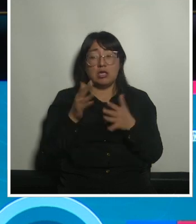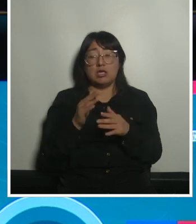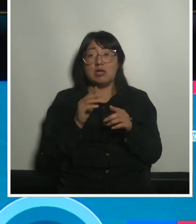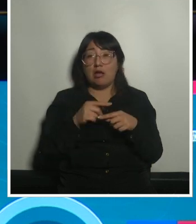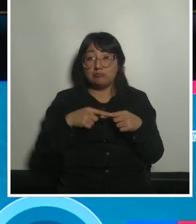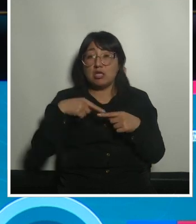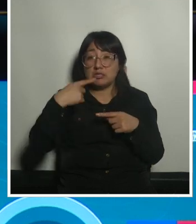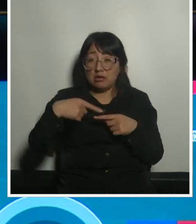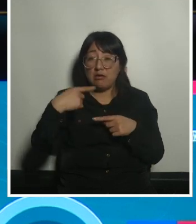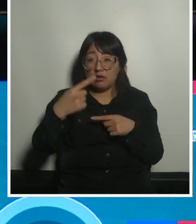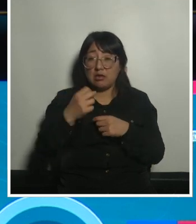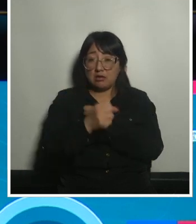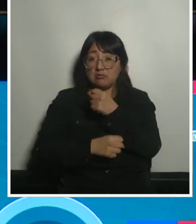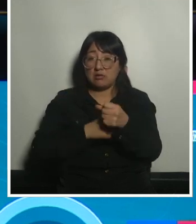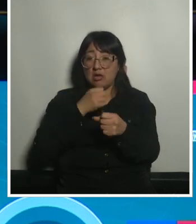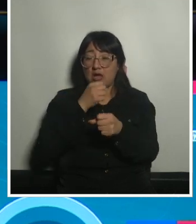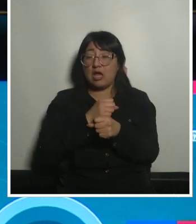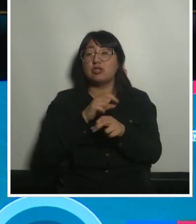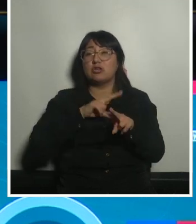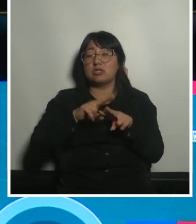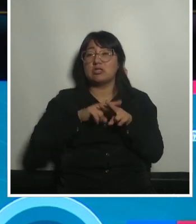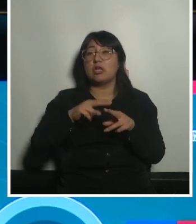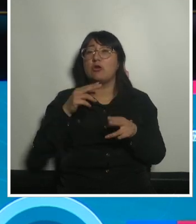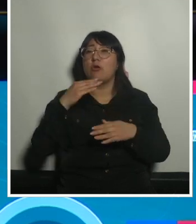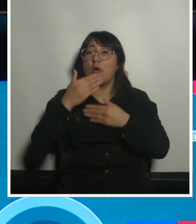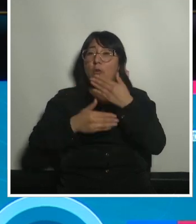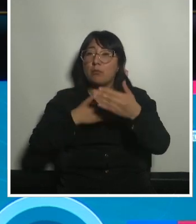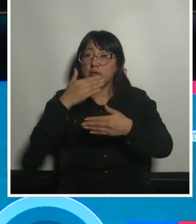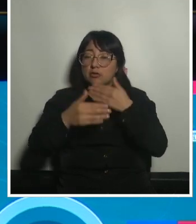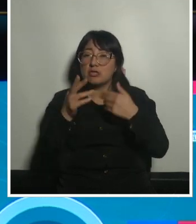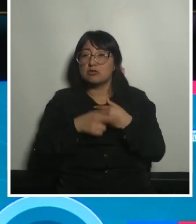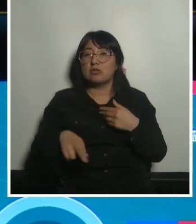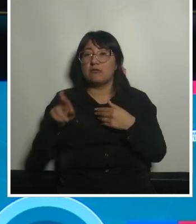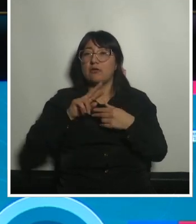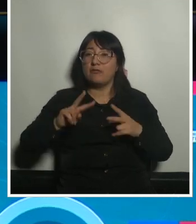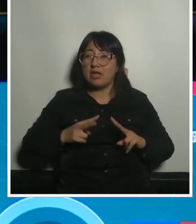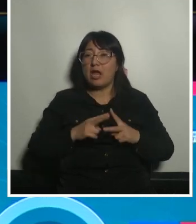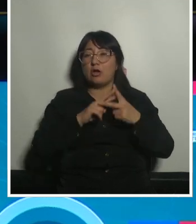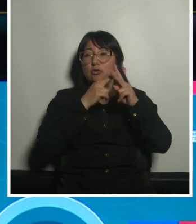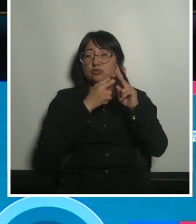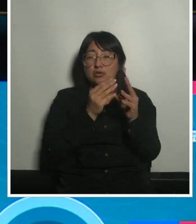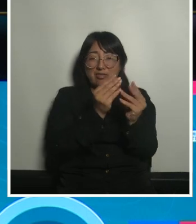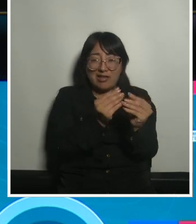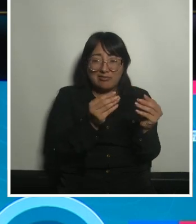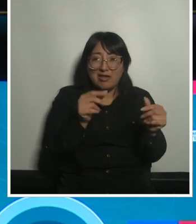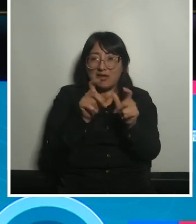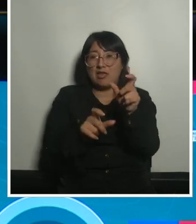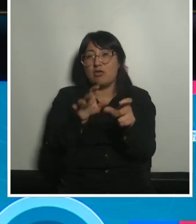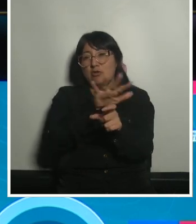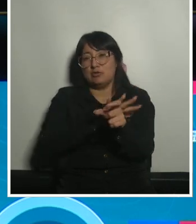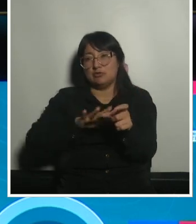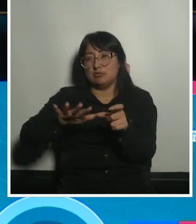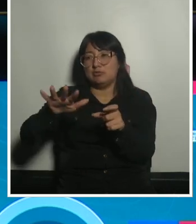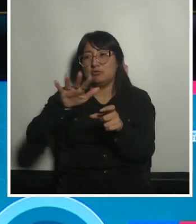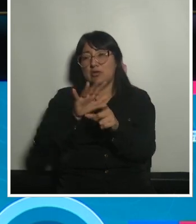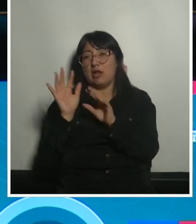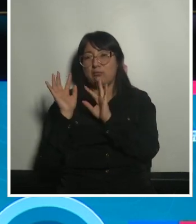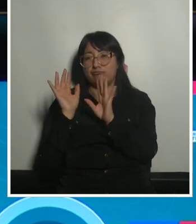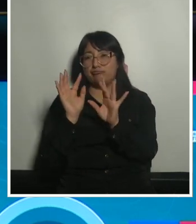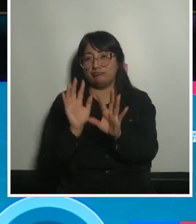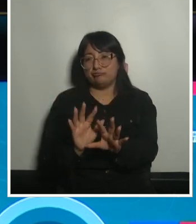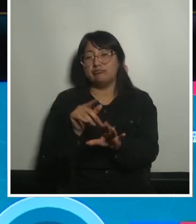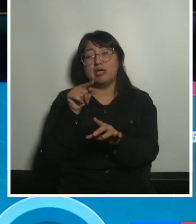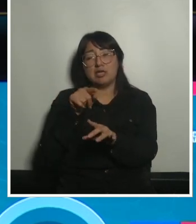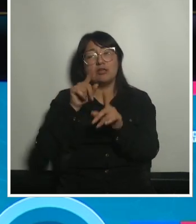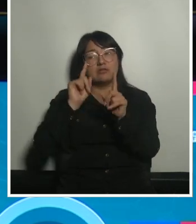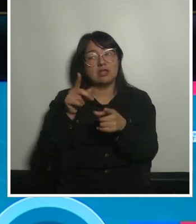años, implementados los procesos de reconstrucción, una alteración muy grande del tejido social, y eso también, de alguna manera,